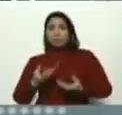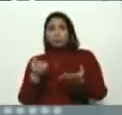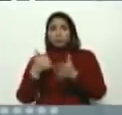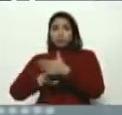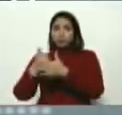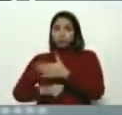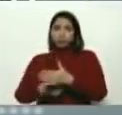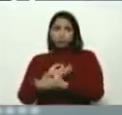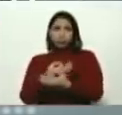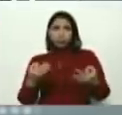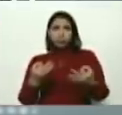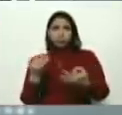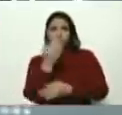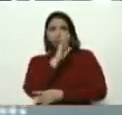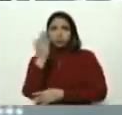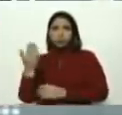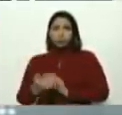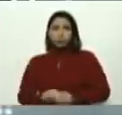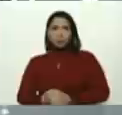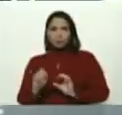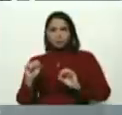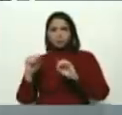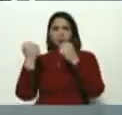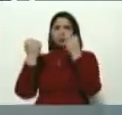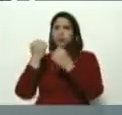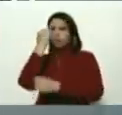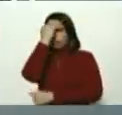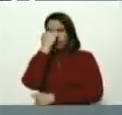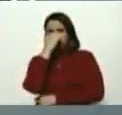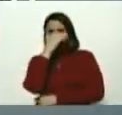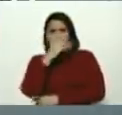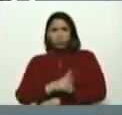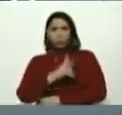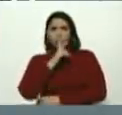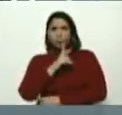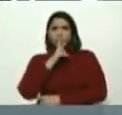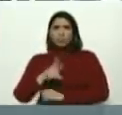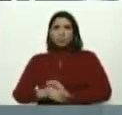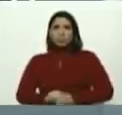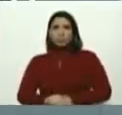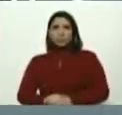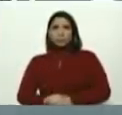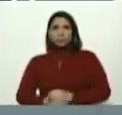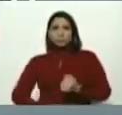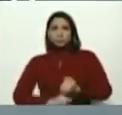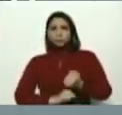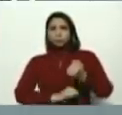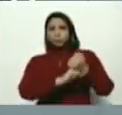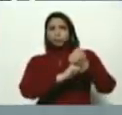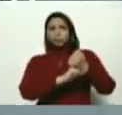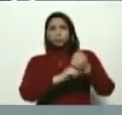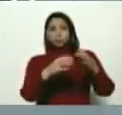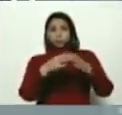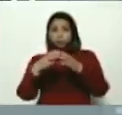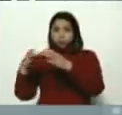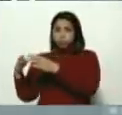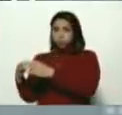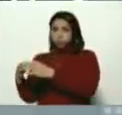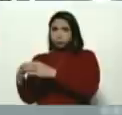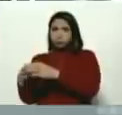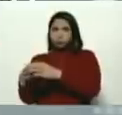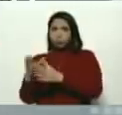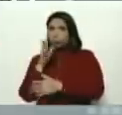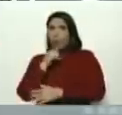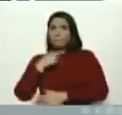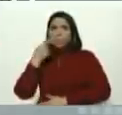extraordinaria en medio de un bloqueo criminal terrible, impulsado por sectores